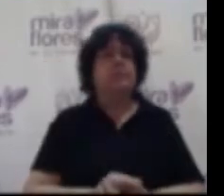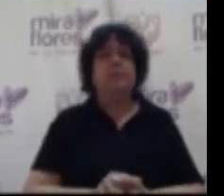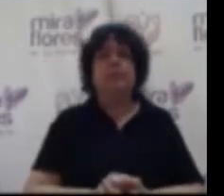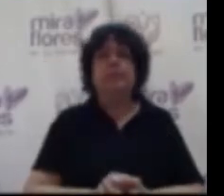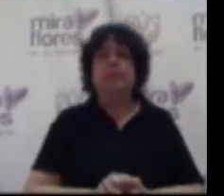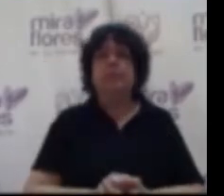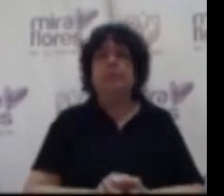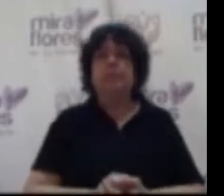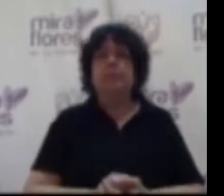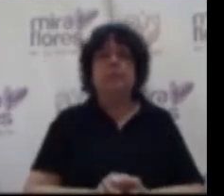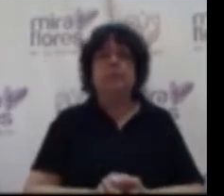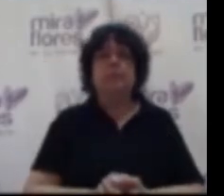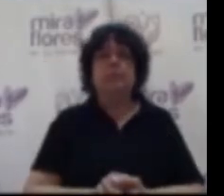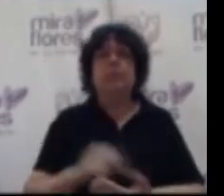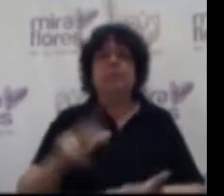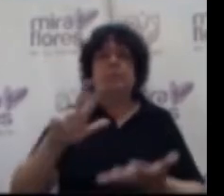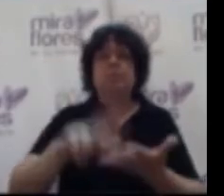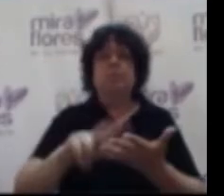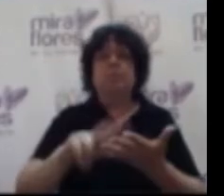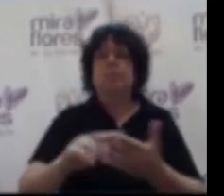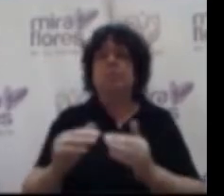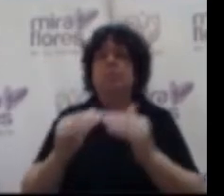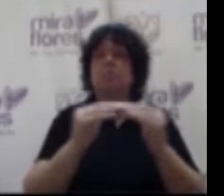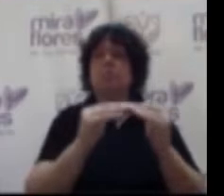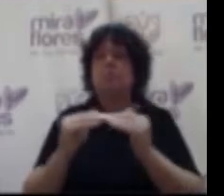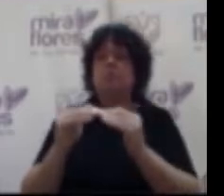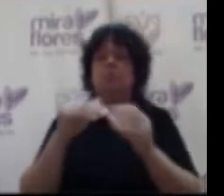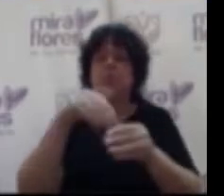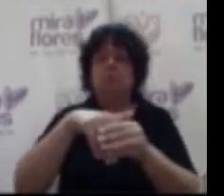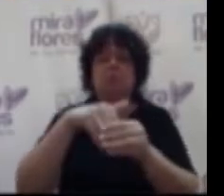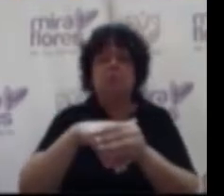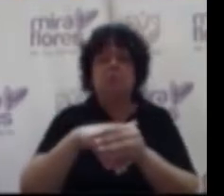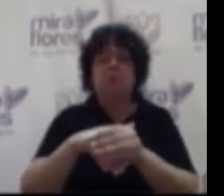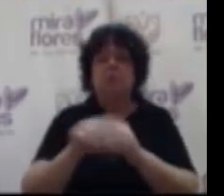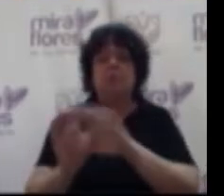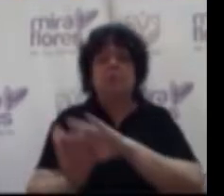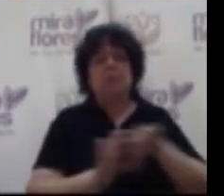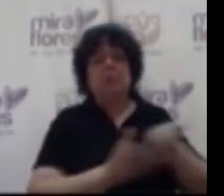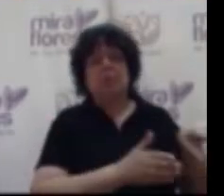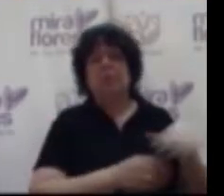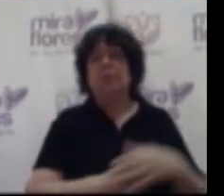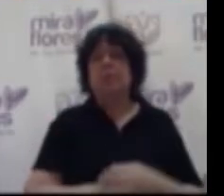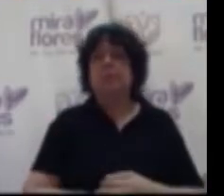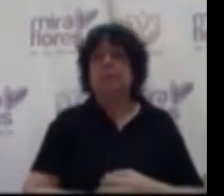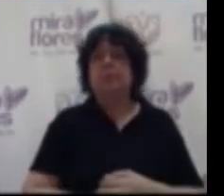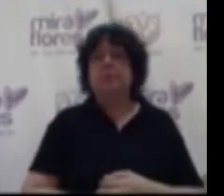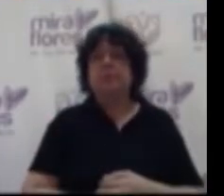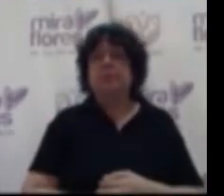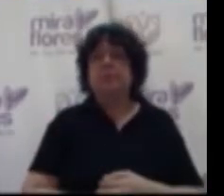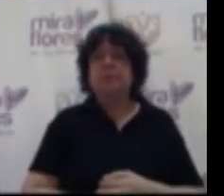expresaron un saldo de conformidad se aprueba por unanimidad de votos muchas gracias vamos al siguiente punto por favor